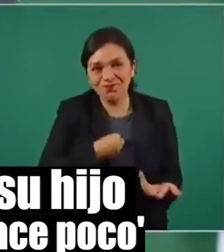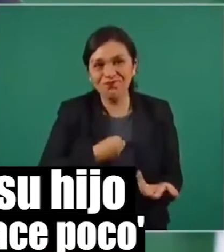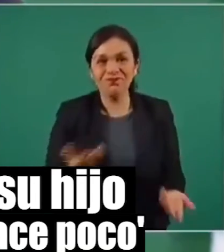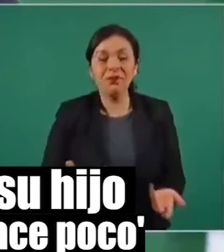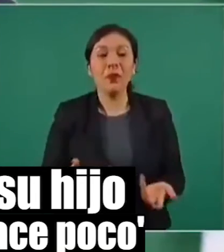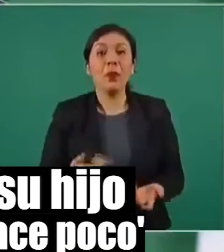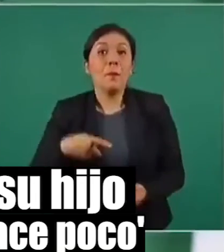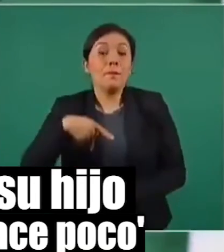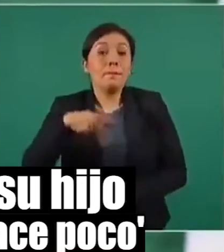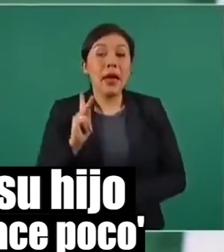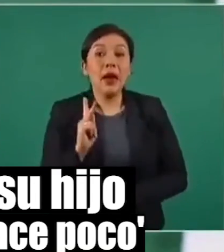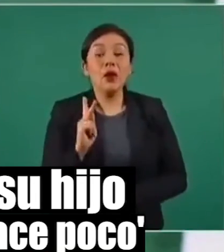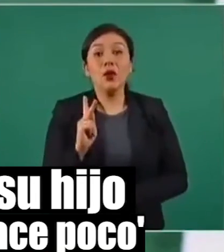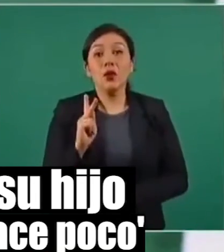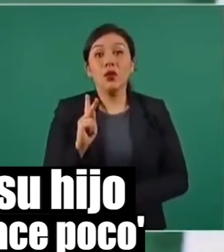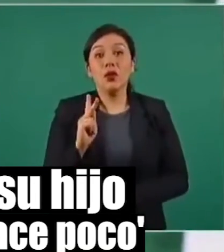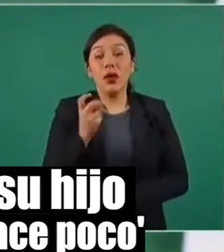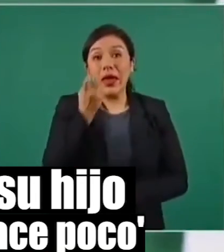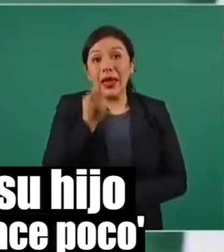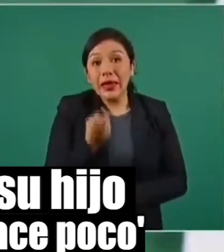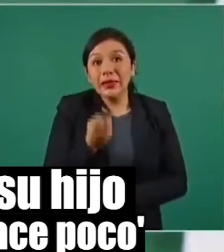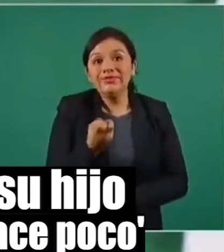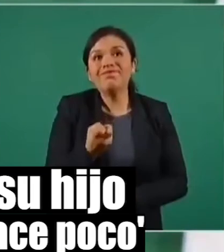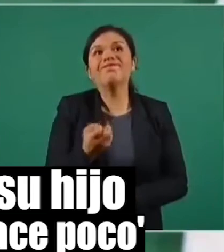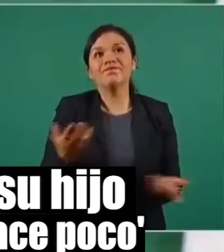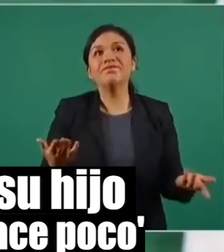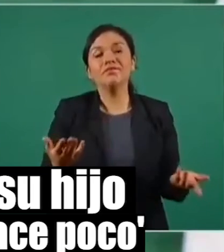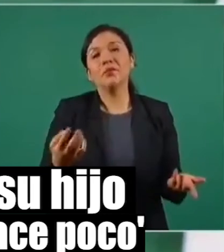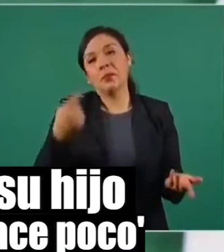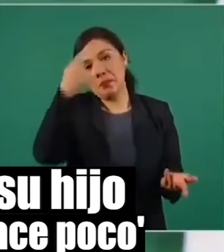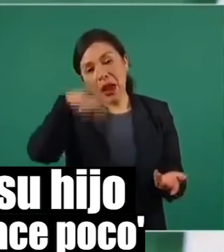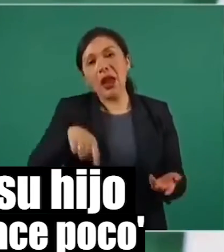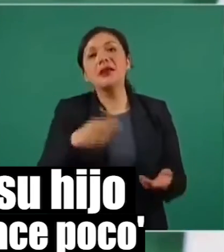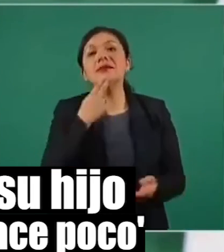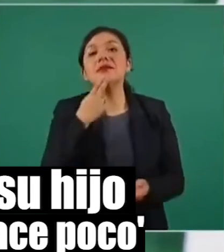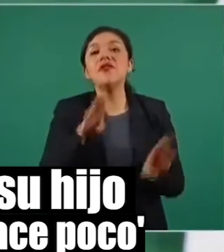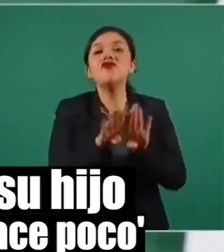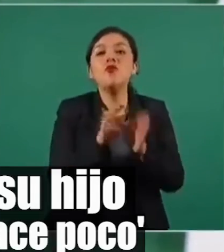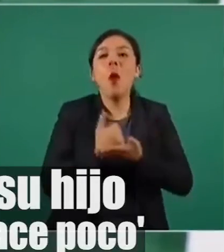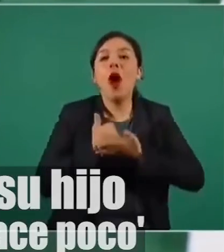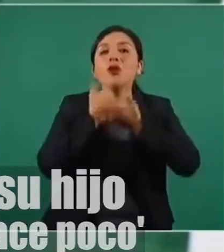que todo sea para este de ayudar